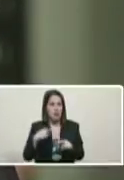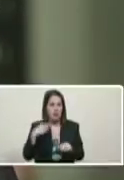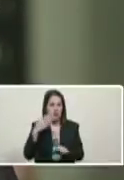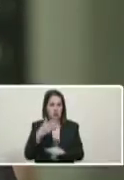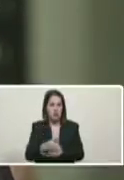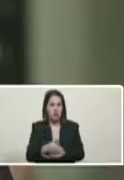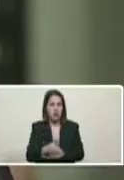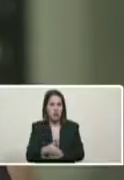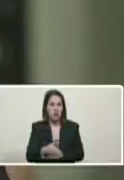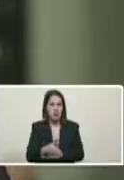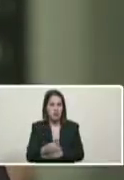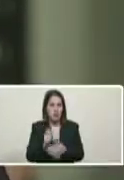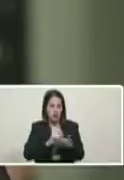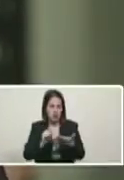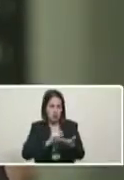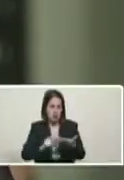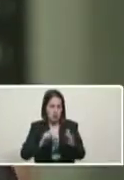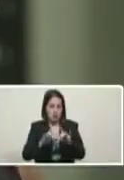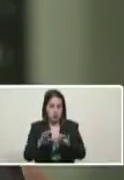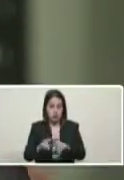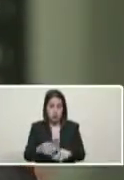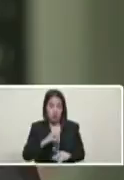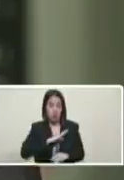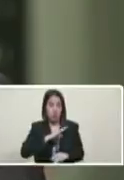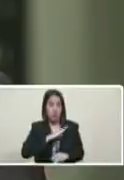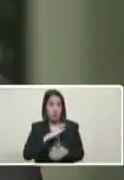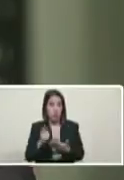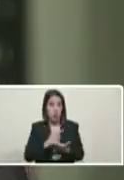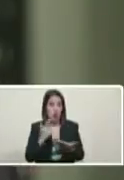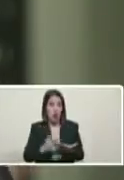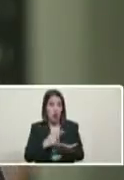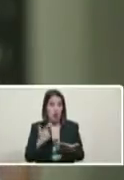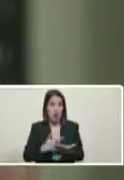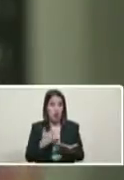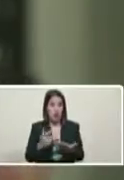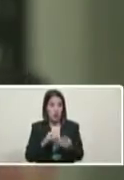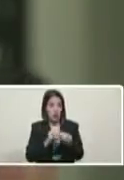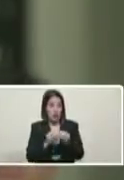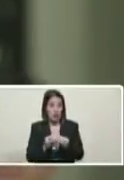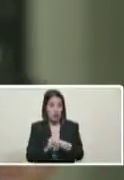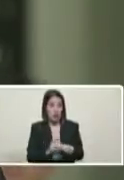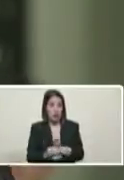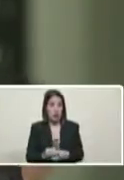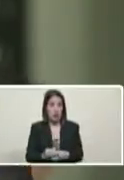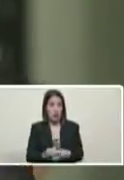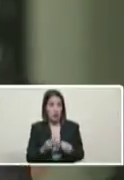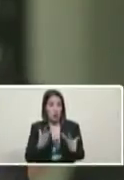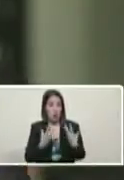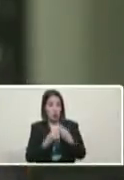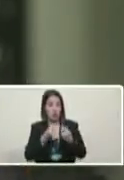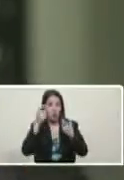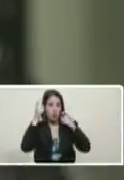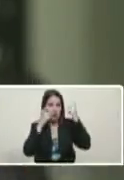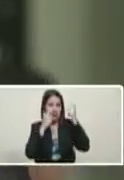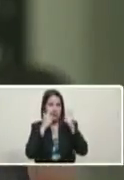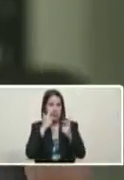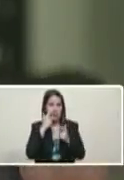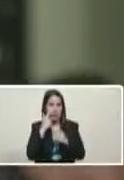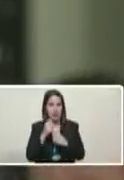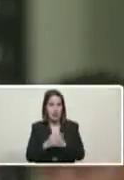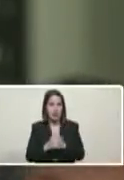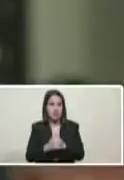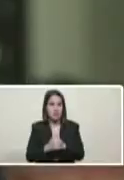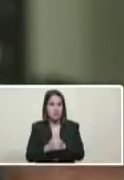editor del libro que yo tuve el honor y el placer de hacer con el presidente Hugo Chávez. Hugo Chávez, mi primera